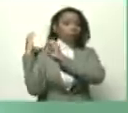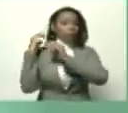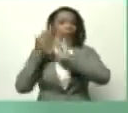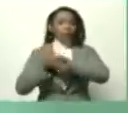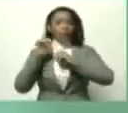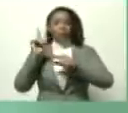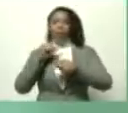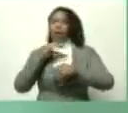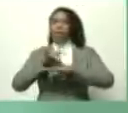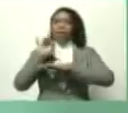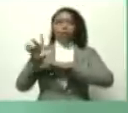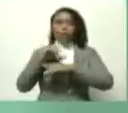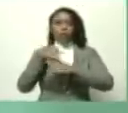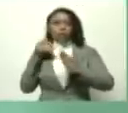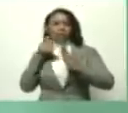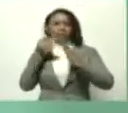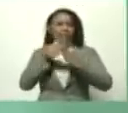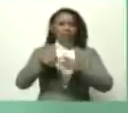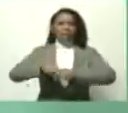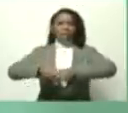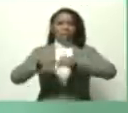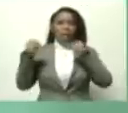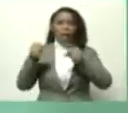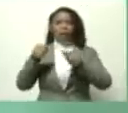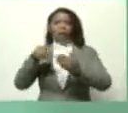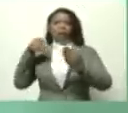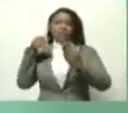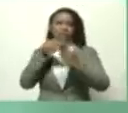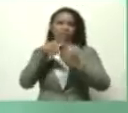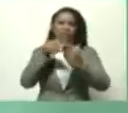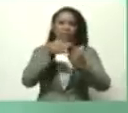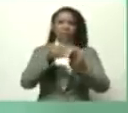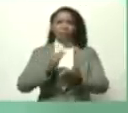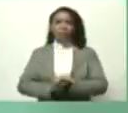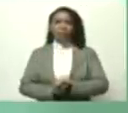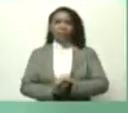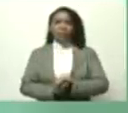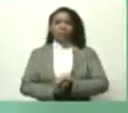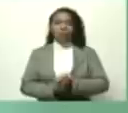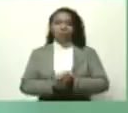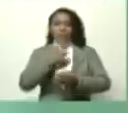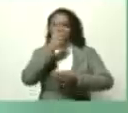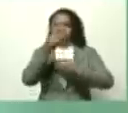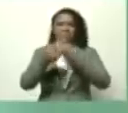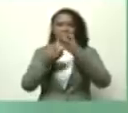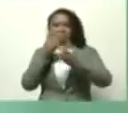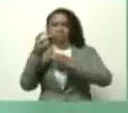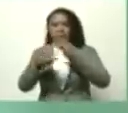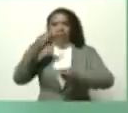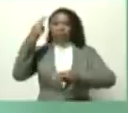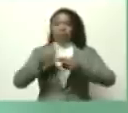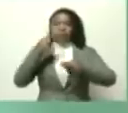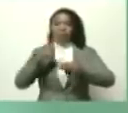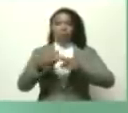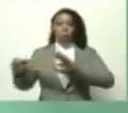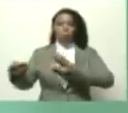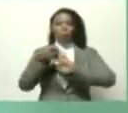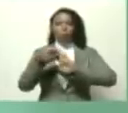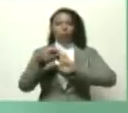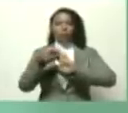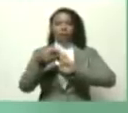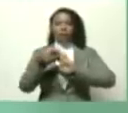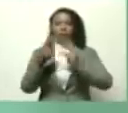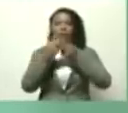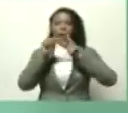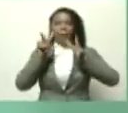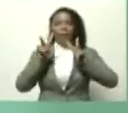sus intenciones de daño, de agresión, de incursiones peligrosas en contra de la